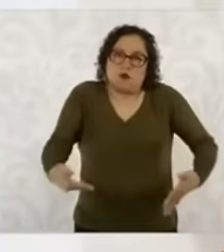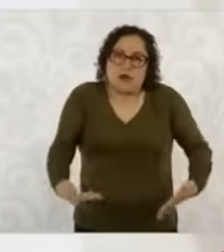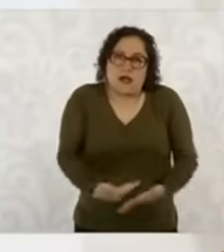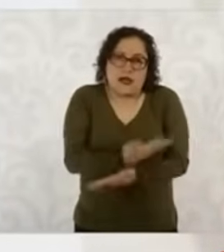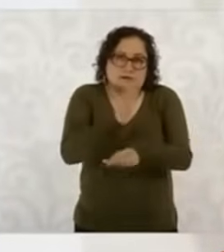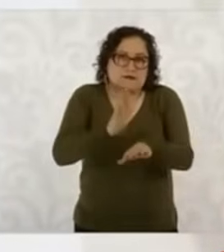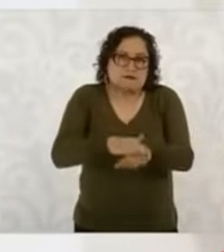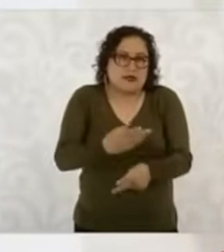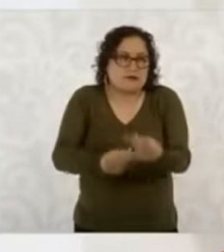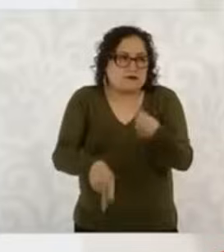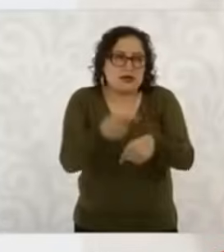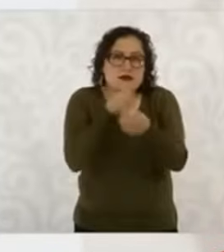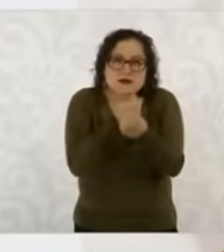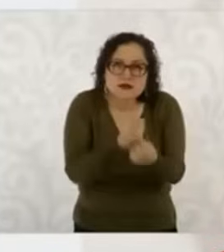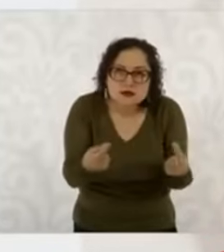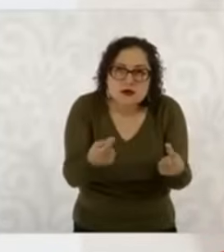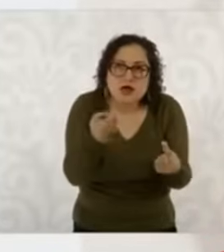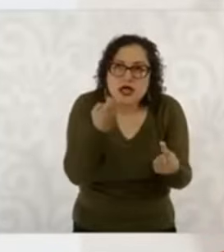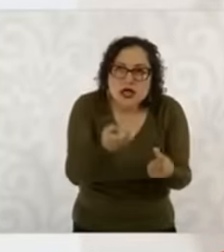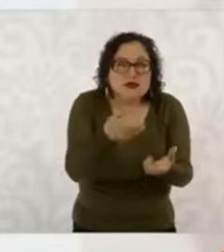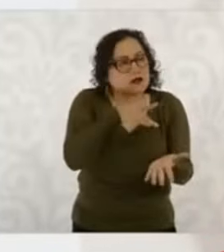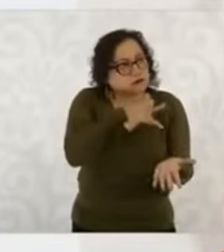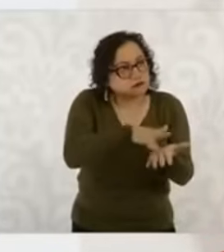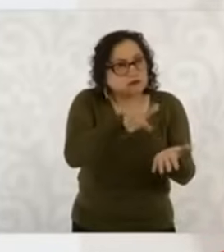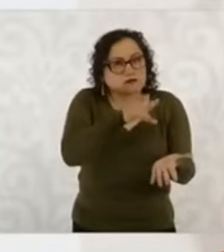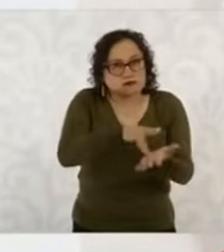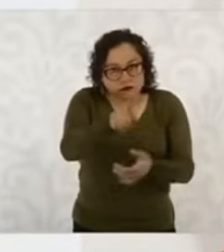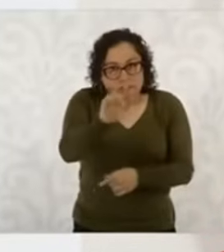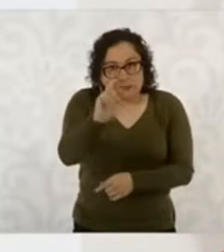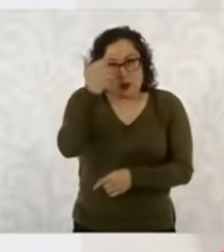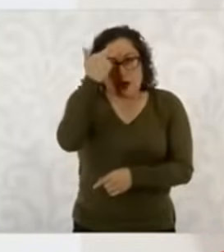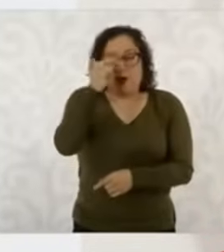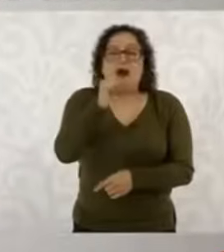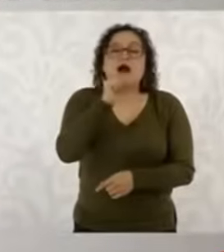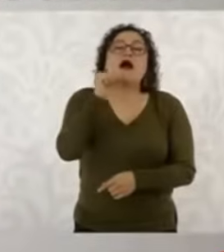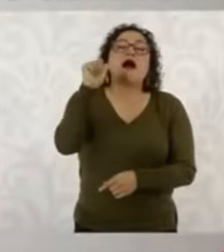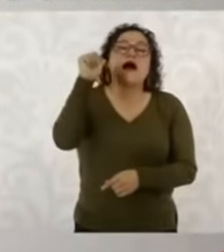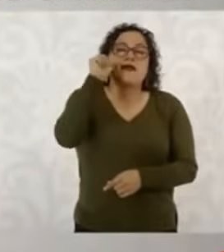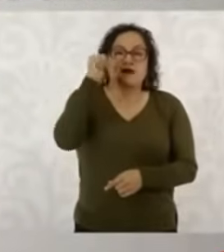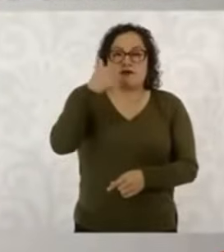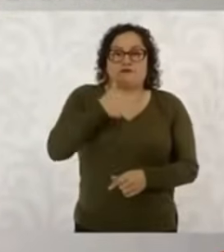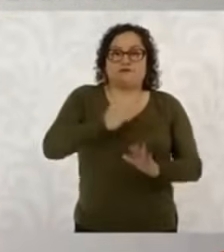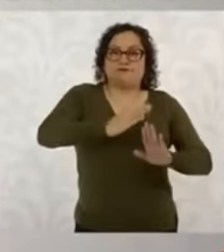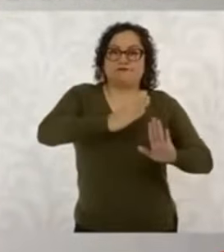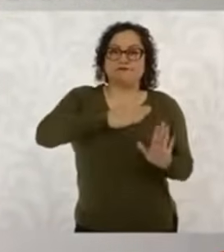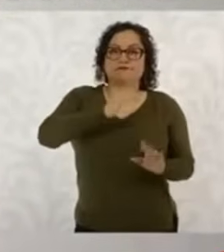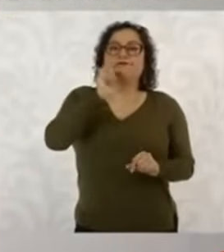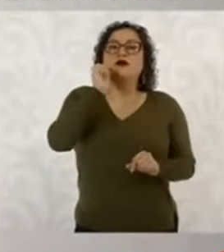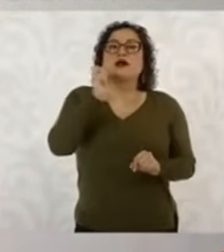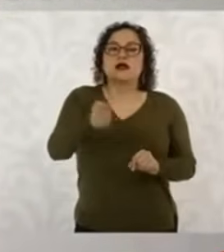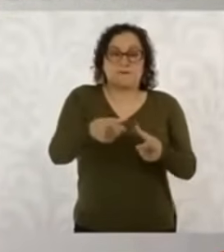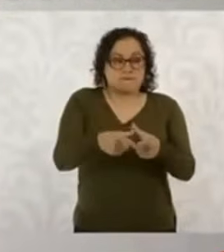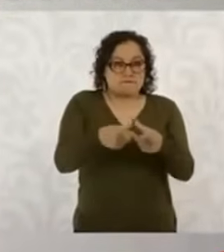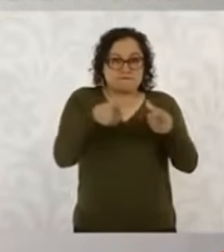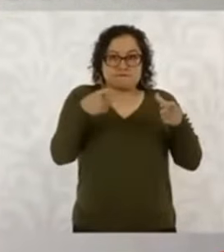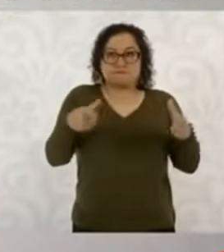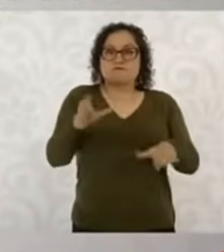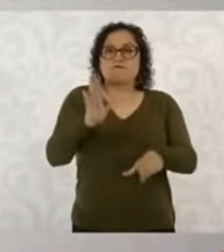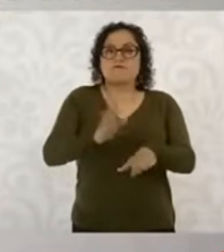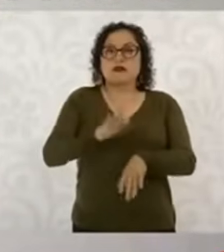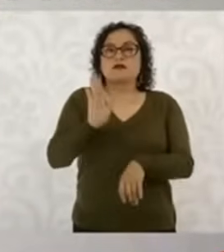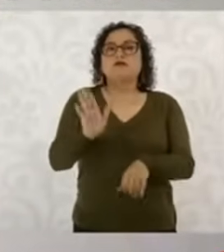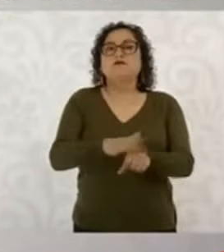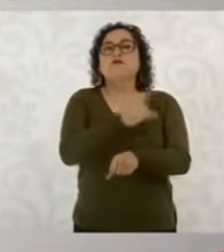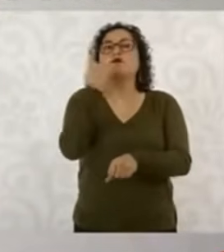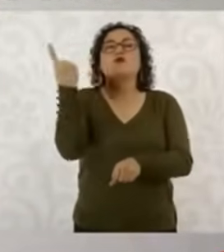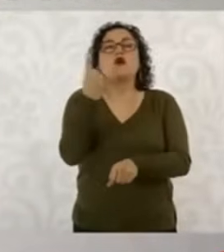si se acuerdan, me comprometí a ir poco a poco aumentando el número de beneficiarios, porque el próximo año nos vamos